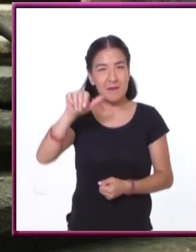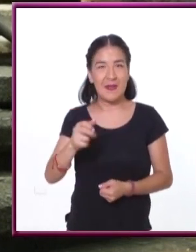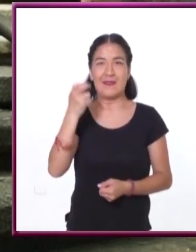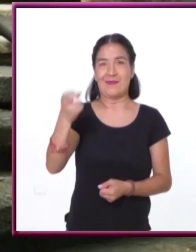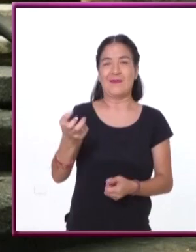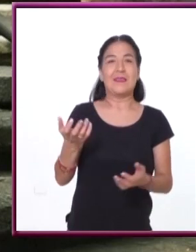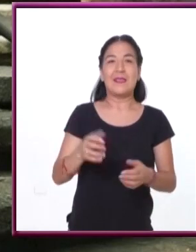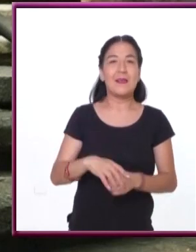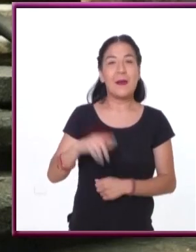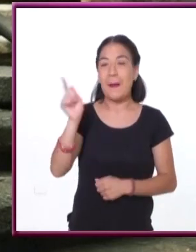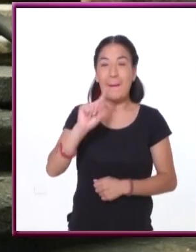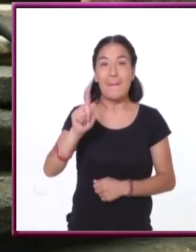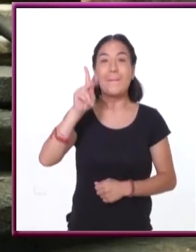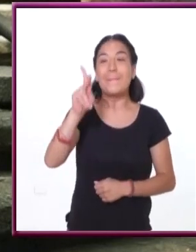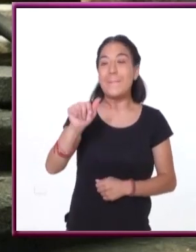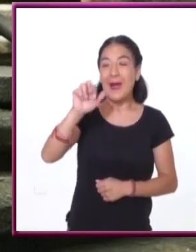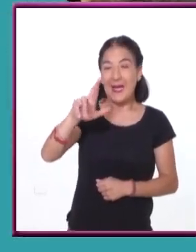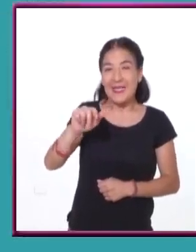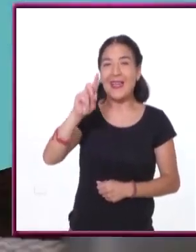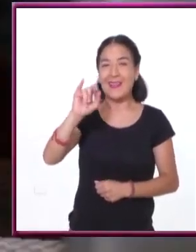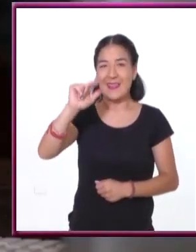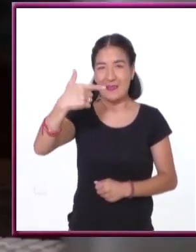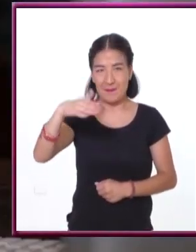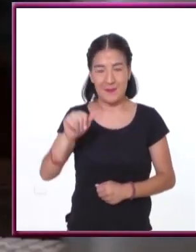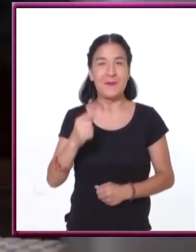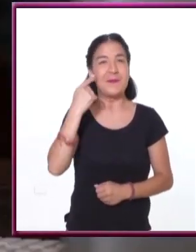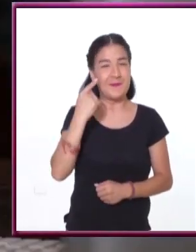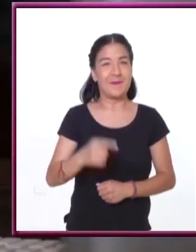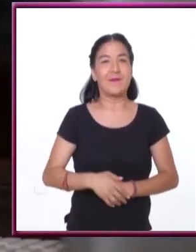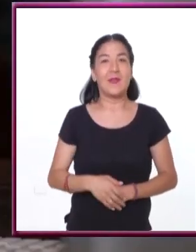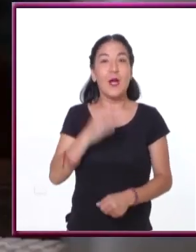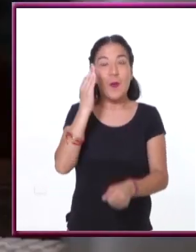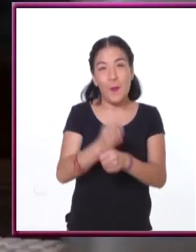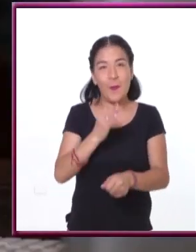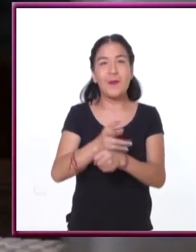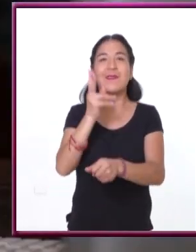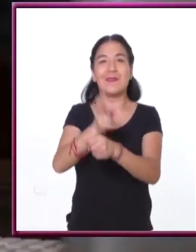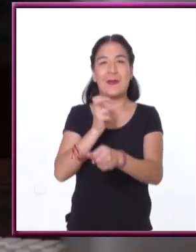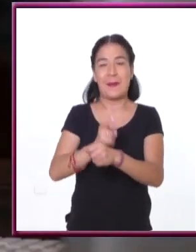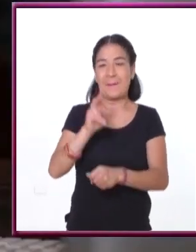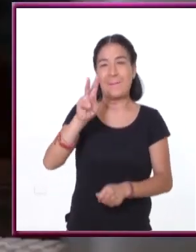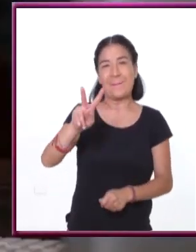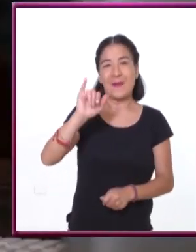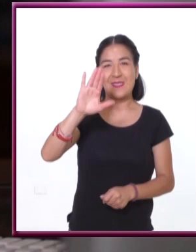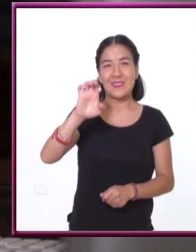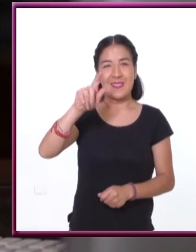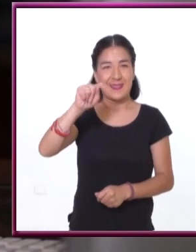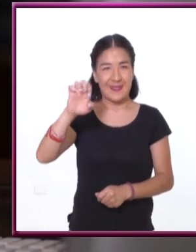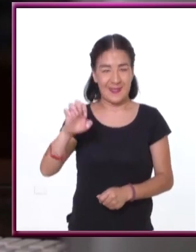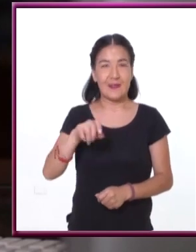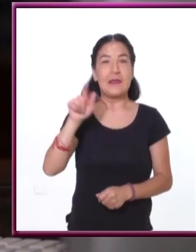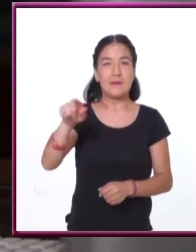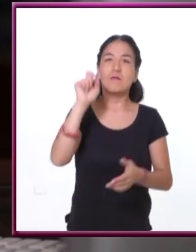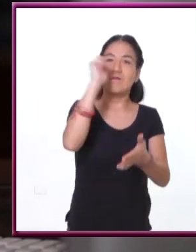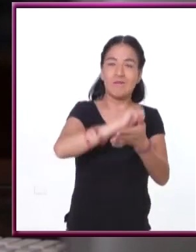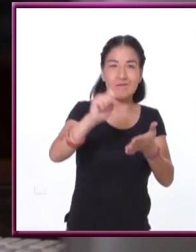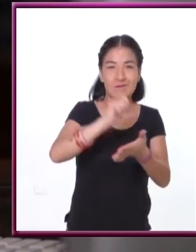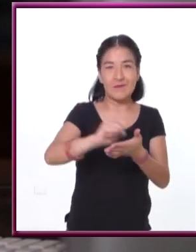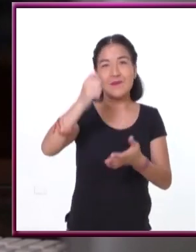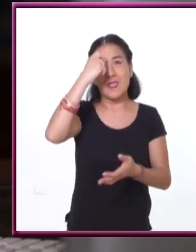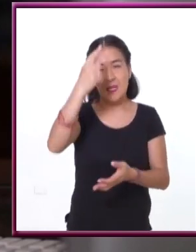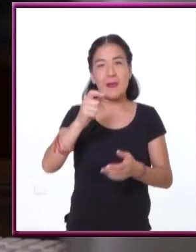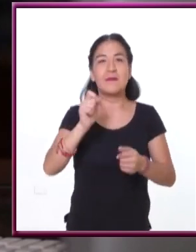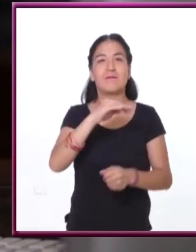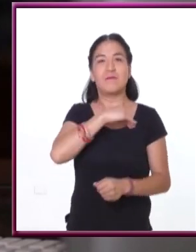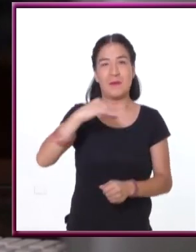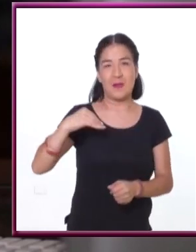Galileo? No, paradigma. Mira. Hoy tenemos como invitado a Vicente Quirarte Castañeda, escritor,